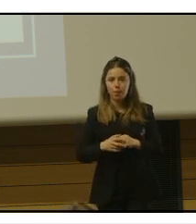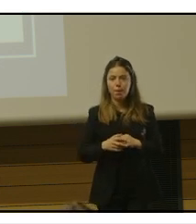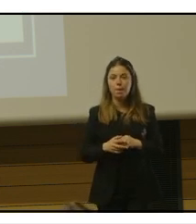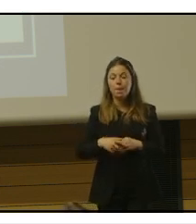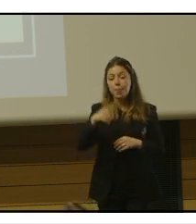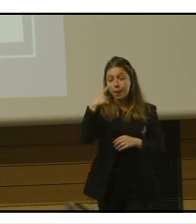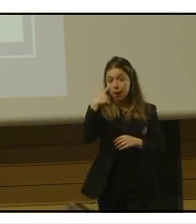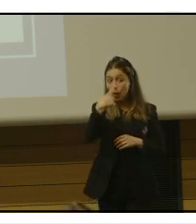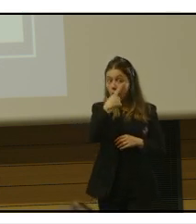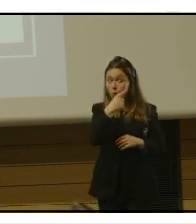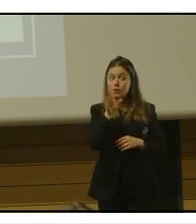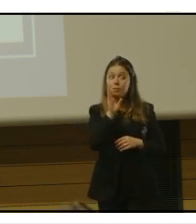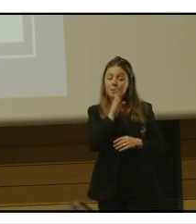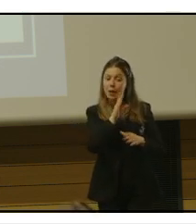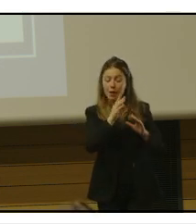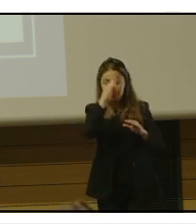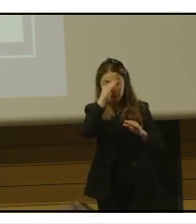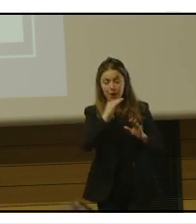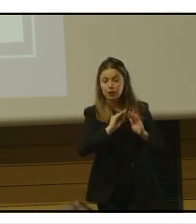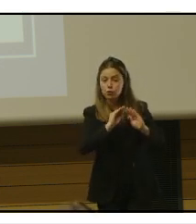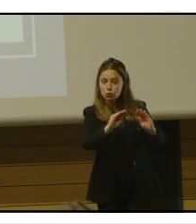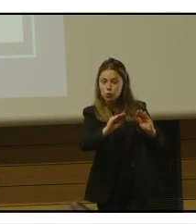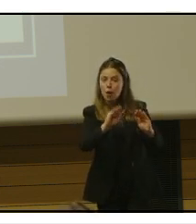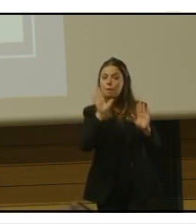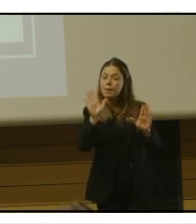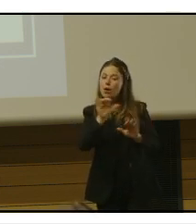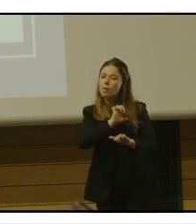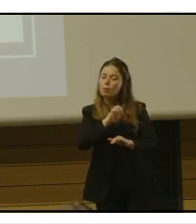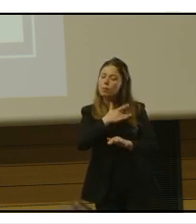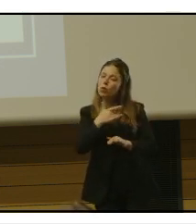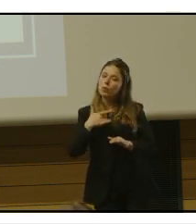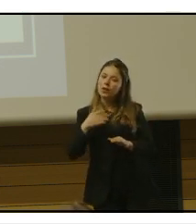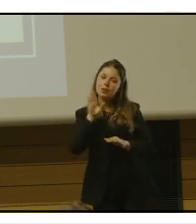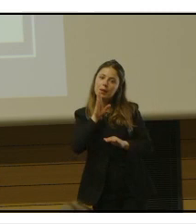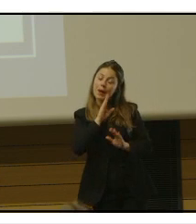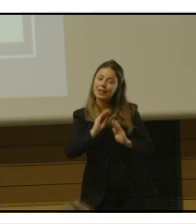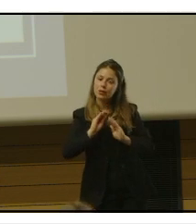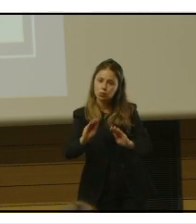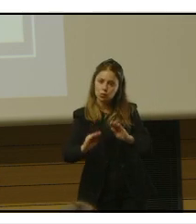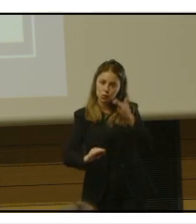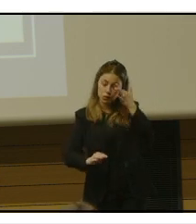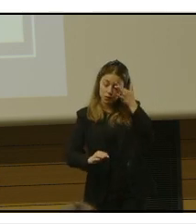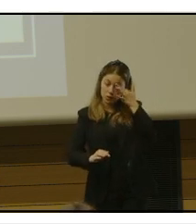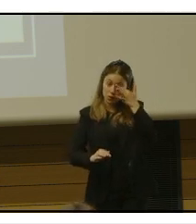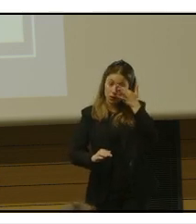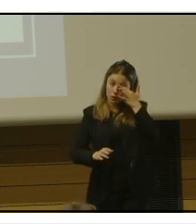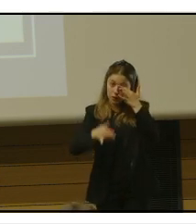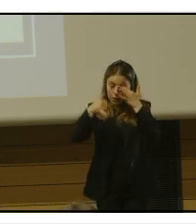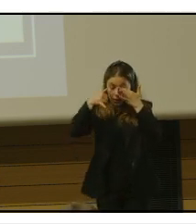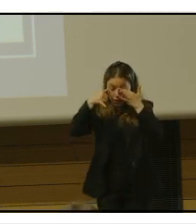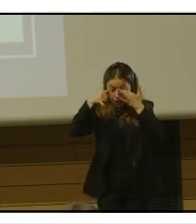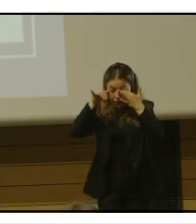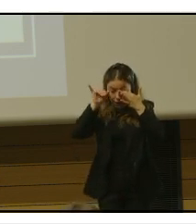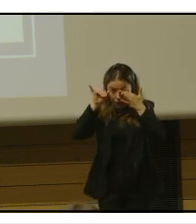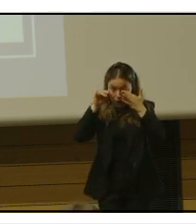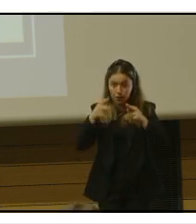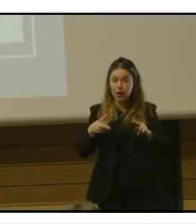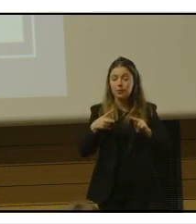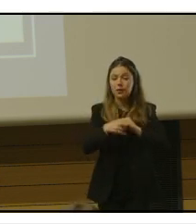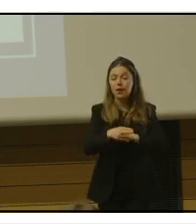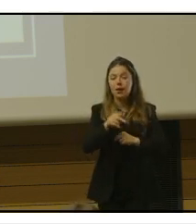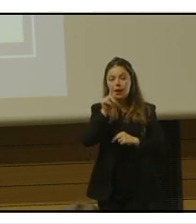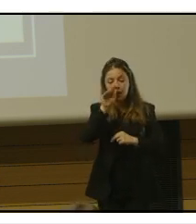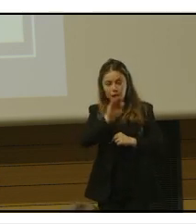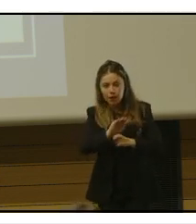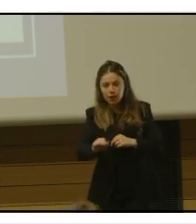ojos de su papá, pero tiene los pulmones de su mamá. Bueno, pues es esos riesgos que intentamos evitar en los niños